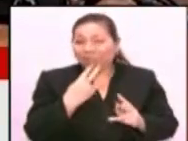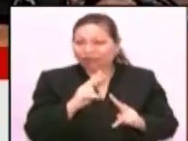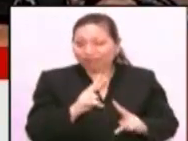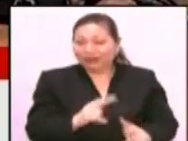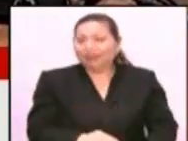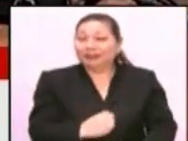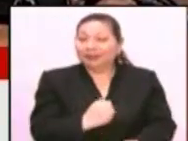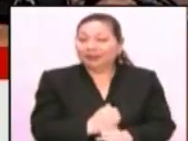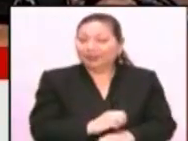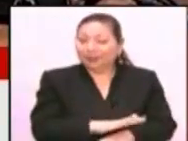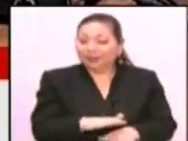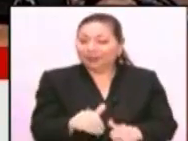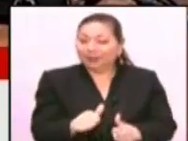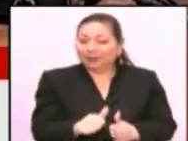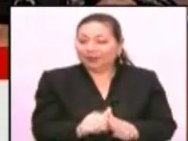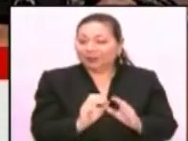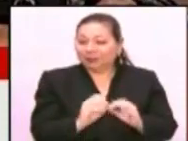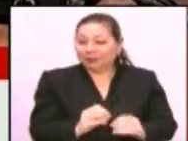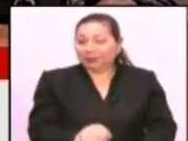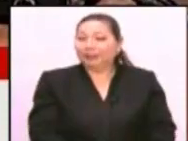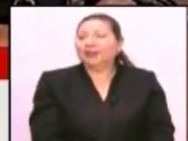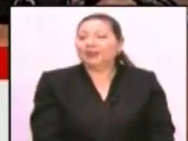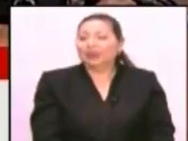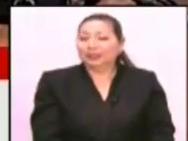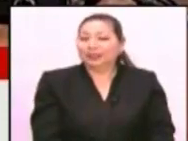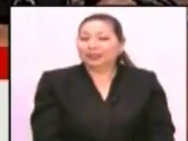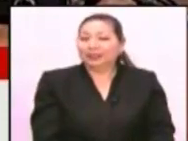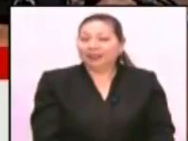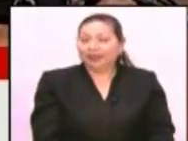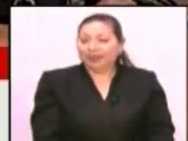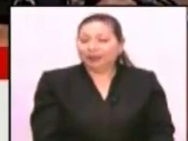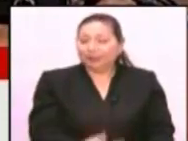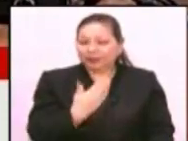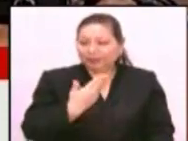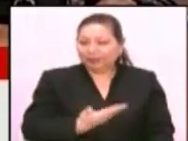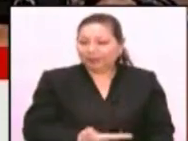y las mesas de trabajo y todo lo que he expuesto hoy día en este momento, por favor.